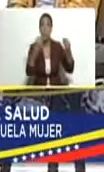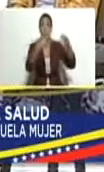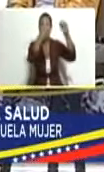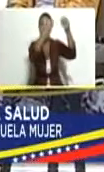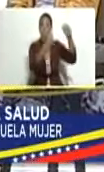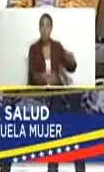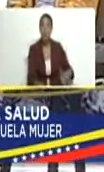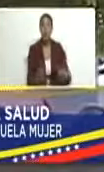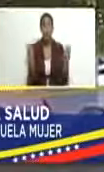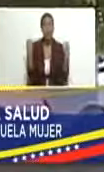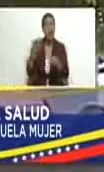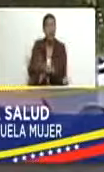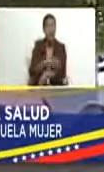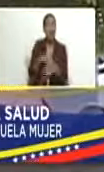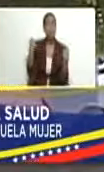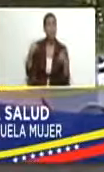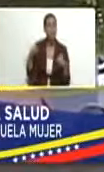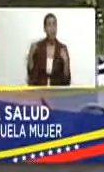Ustedes como que ensayaron.